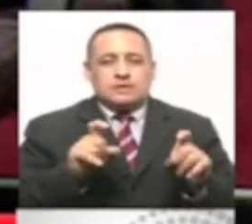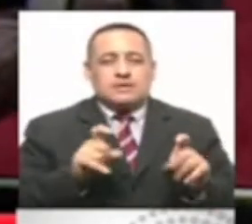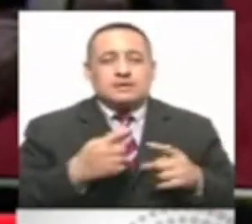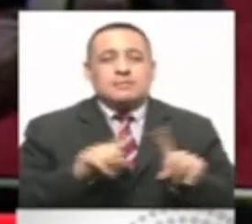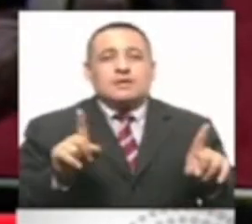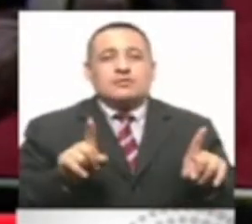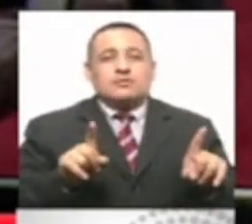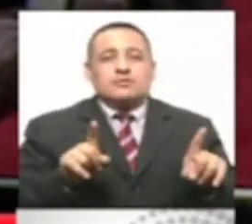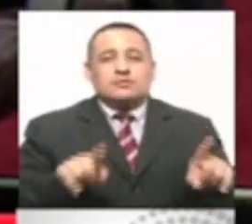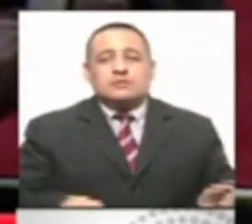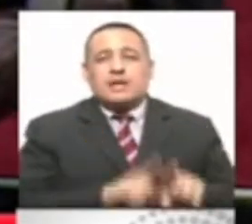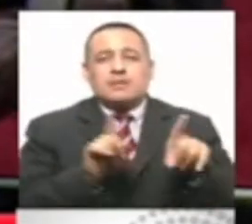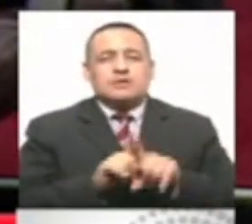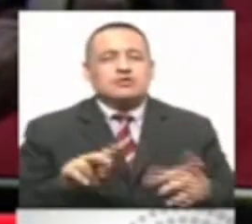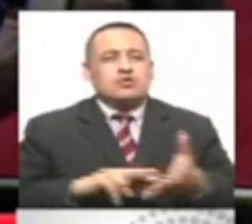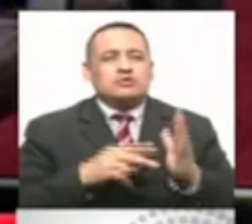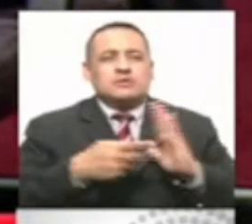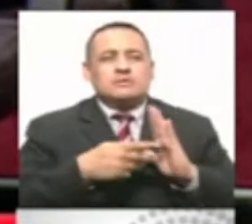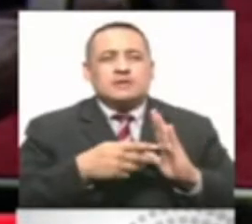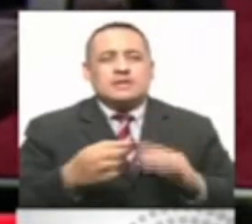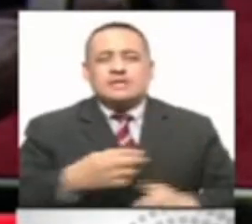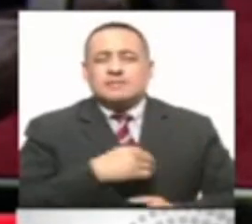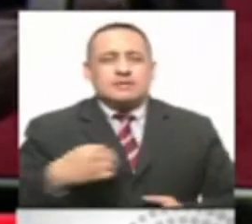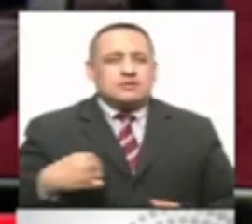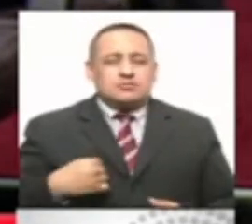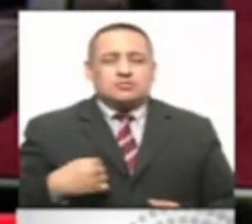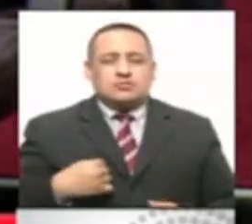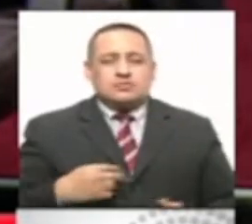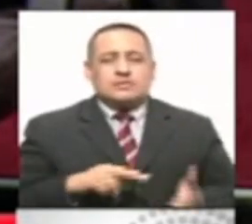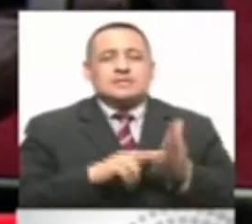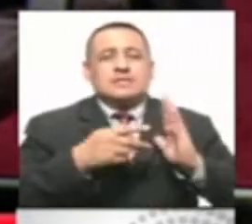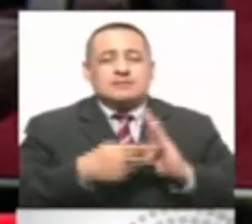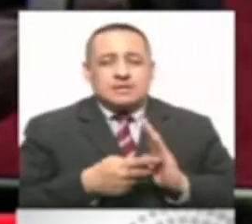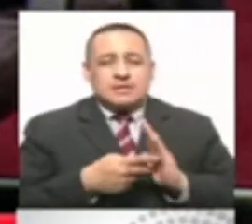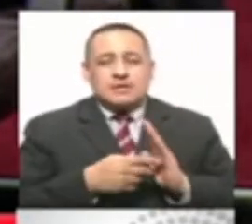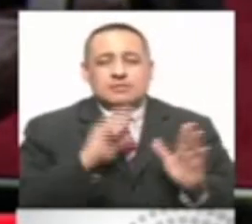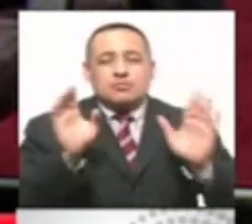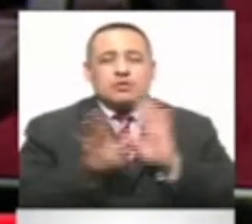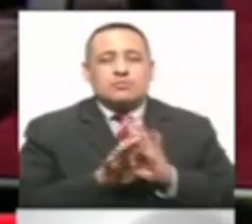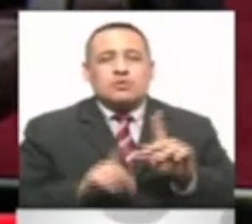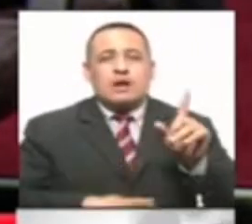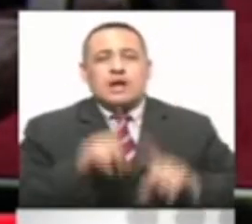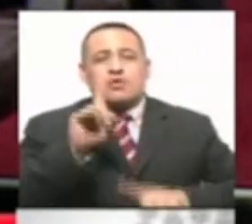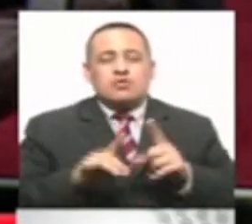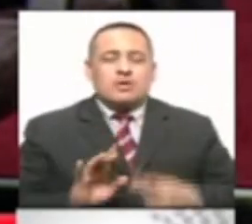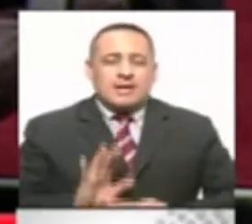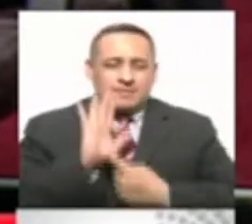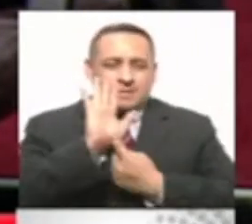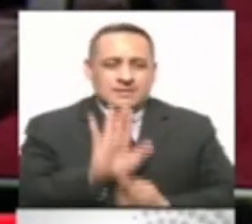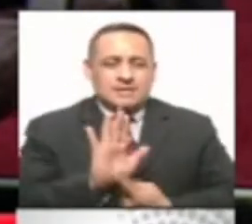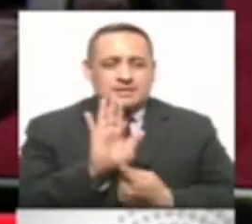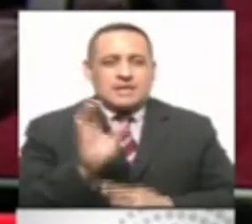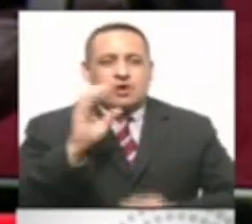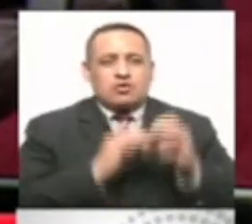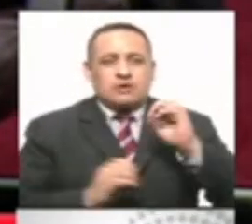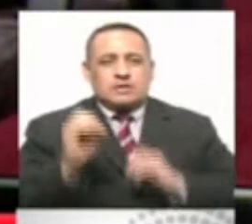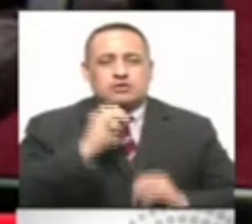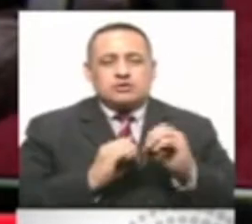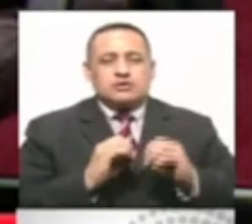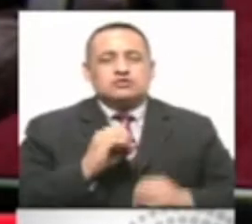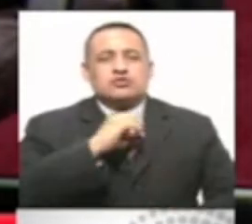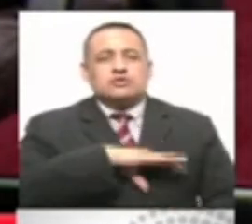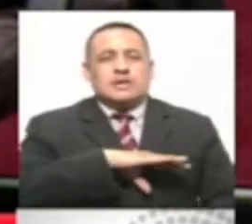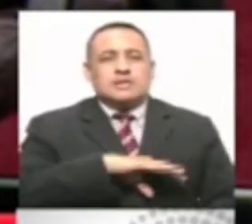fondo no se trata del ministro, se trata a los que representan a las organizaciones